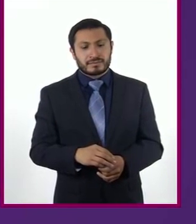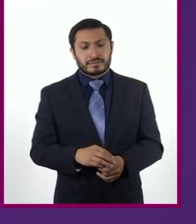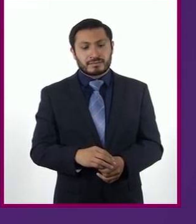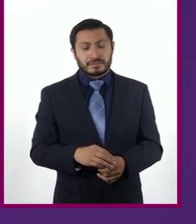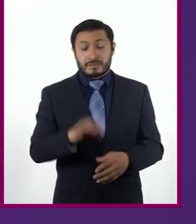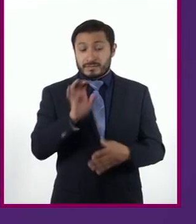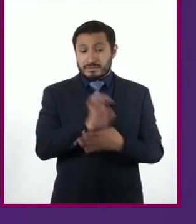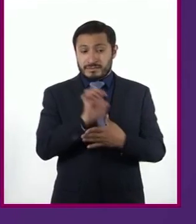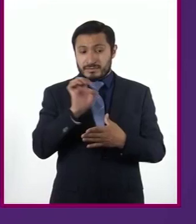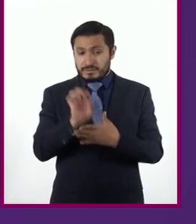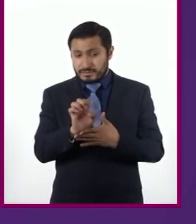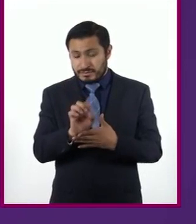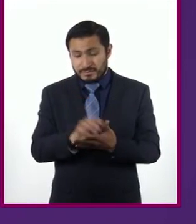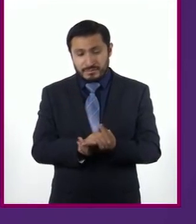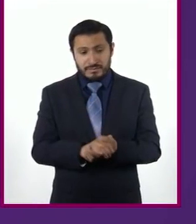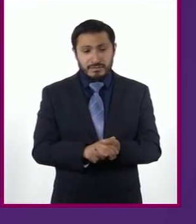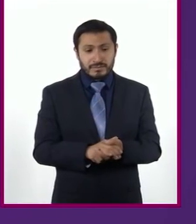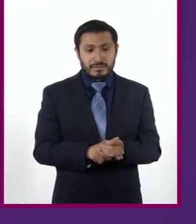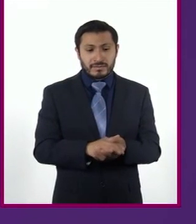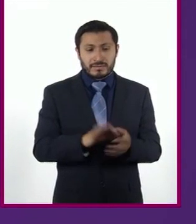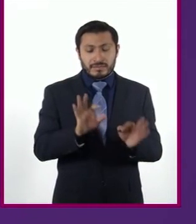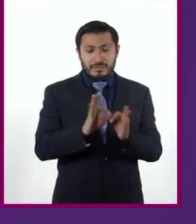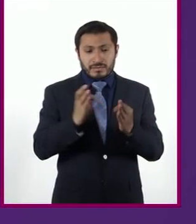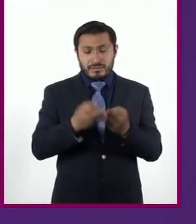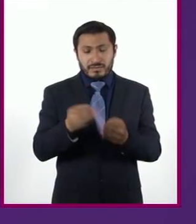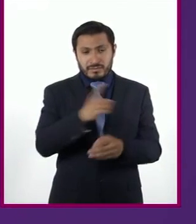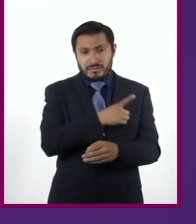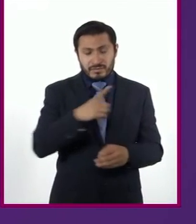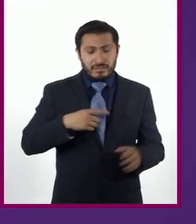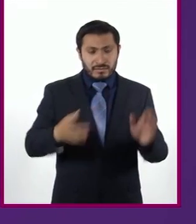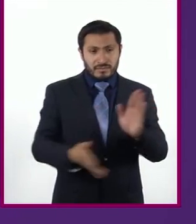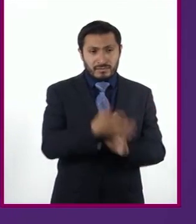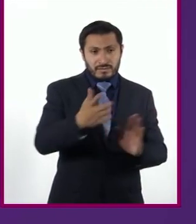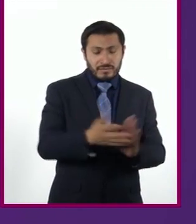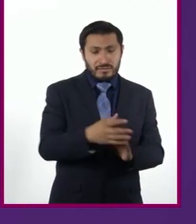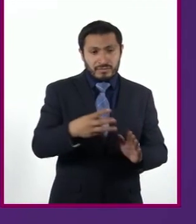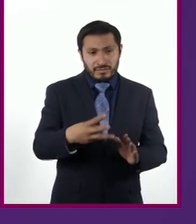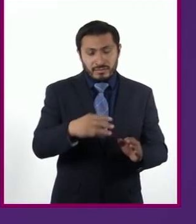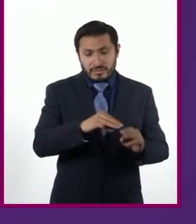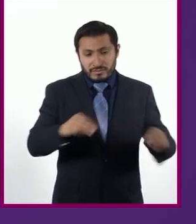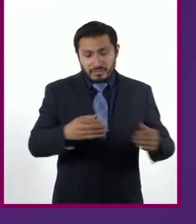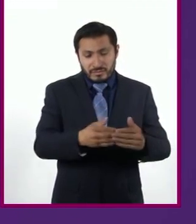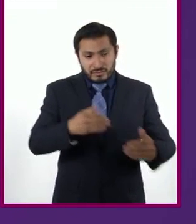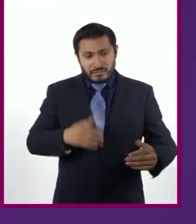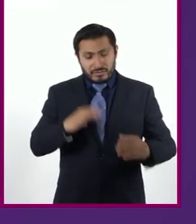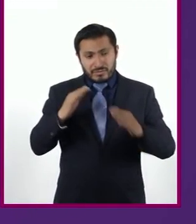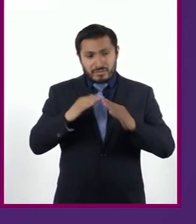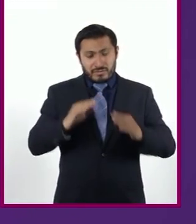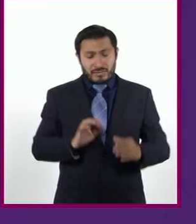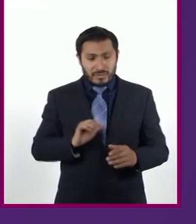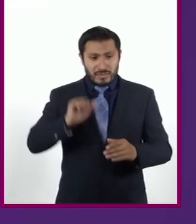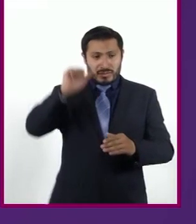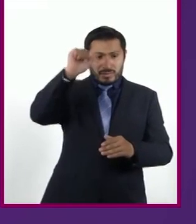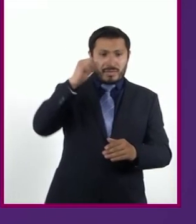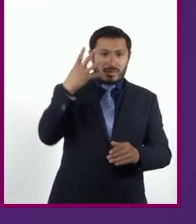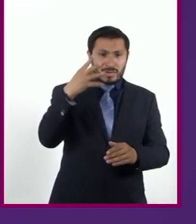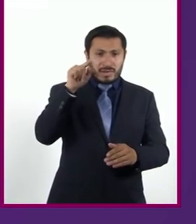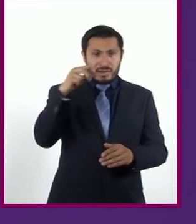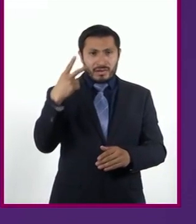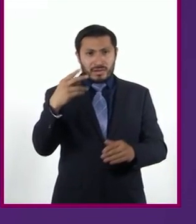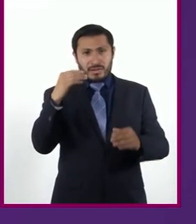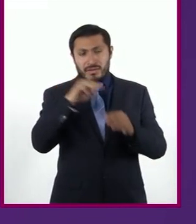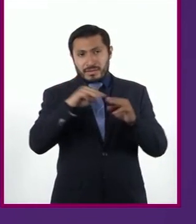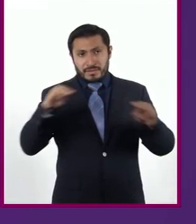Por lo tanto, la estructura debe construirse a 3 metros de la casa y tener una altura mínima de